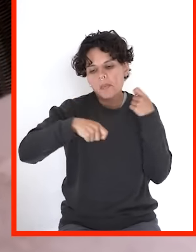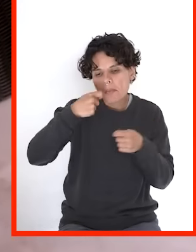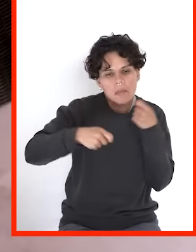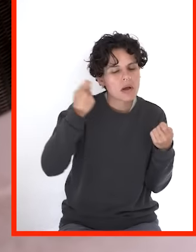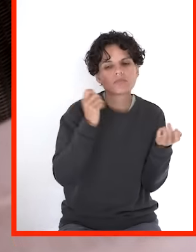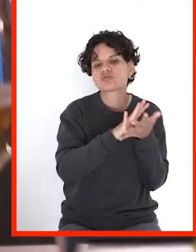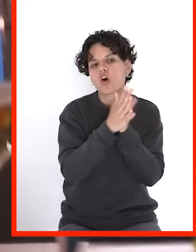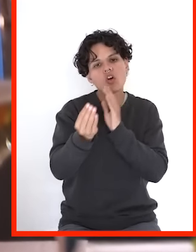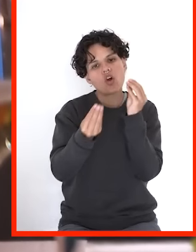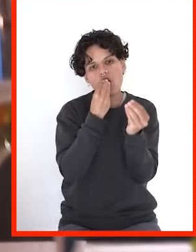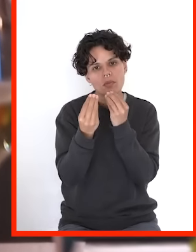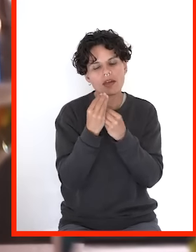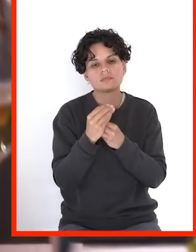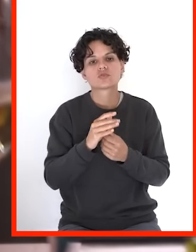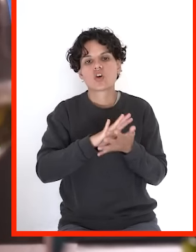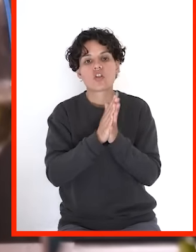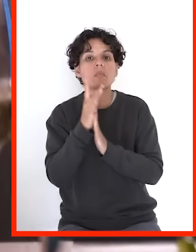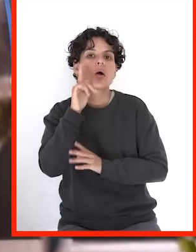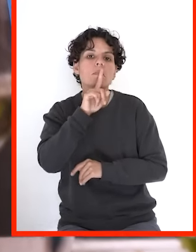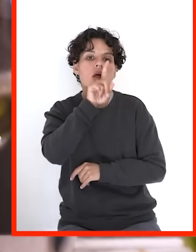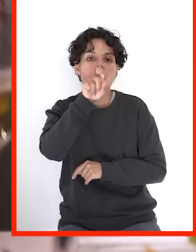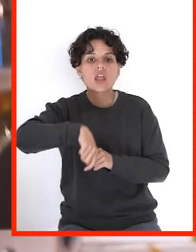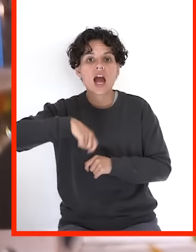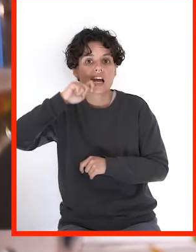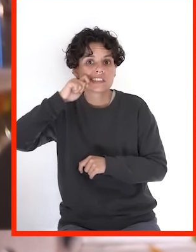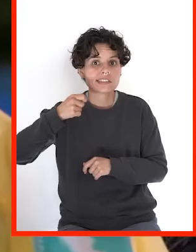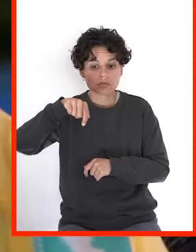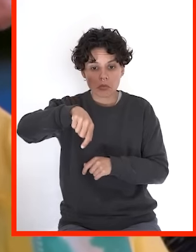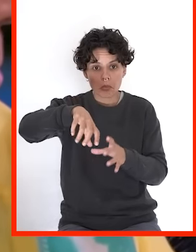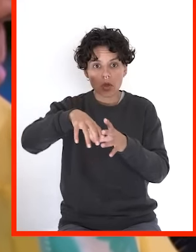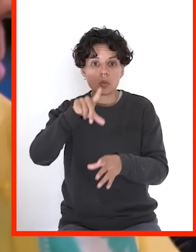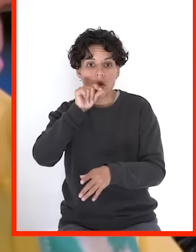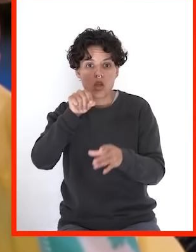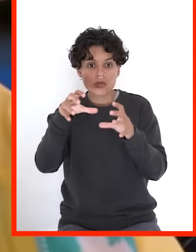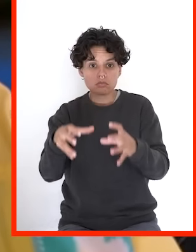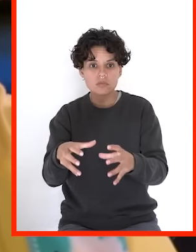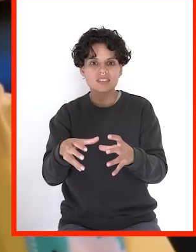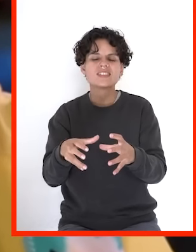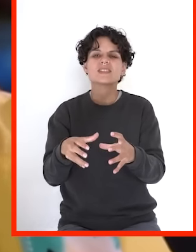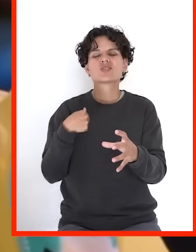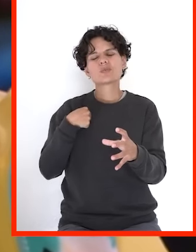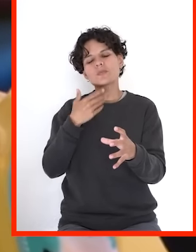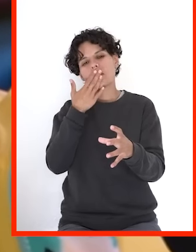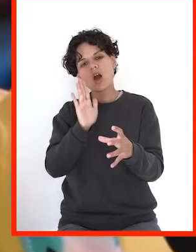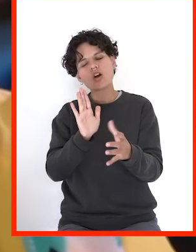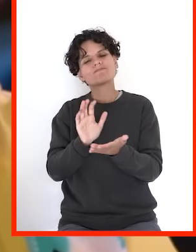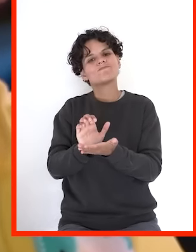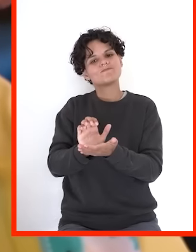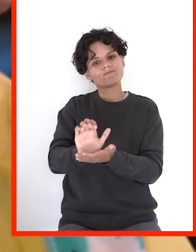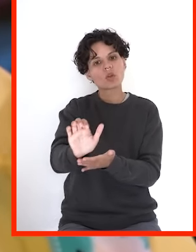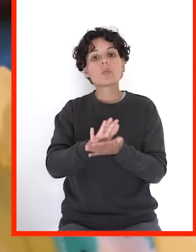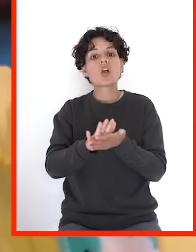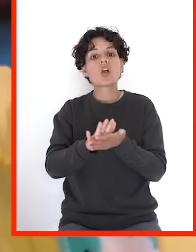Ya. Pero si le tiramos un tuto de algo, no le saca el quite. Igual, si es que es posible, lo puedo evitar. Trato de evitarlo, por ejemplo, cuando viajamos y nos preguntan